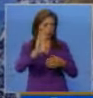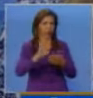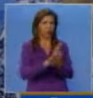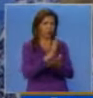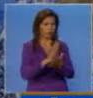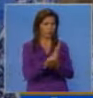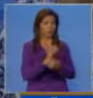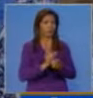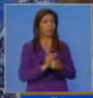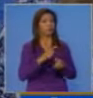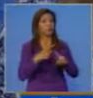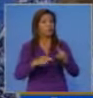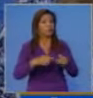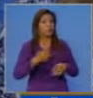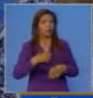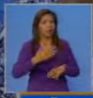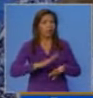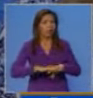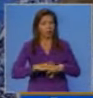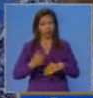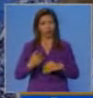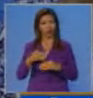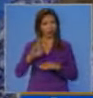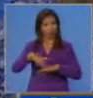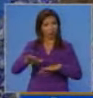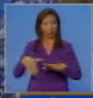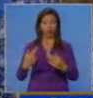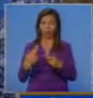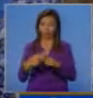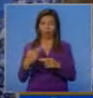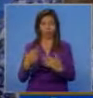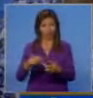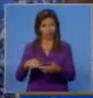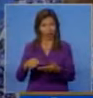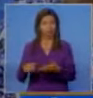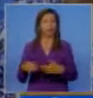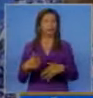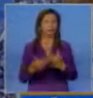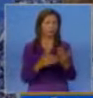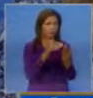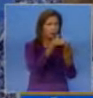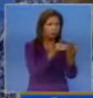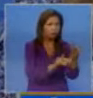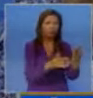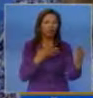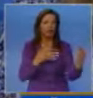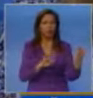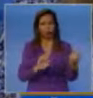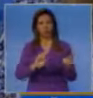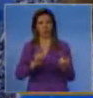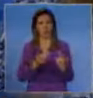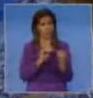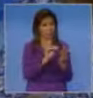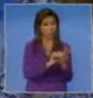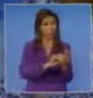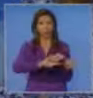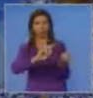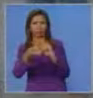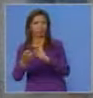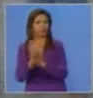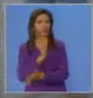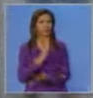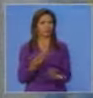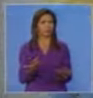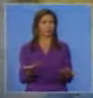dieron porque algunos estudiantes no aparecen en las listas de matriculados y otros fueron cambiados sin haberlo solicitado.